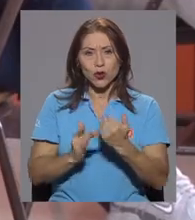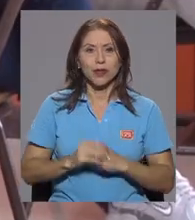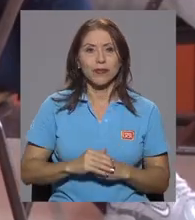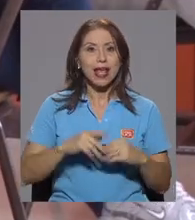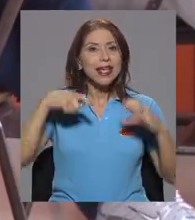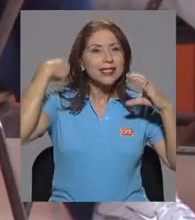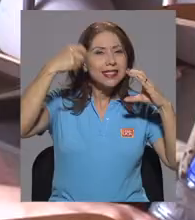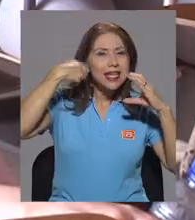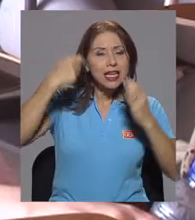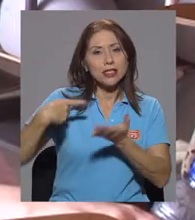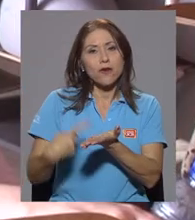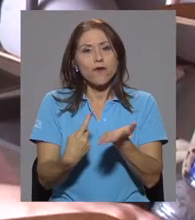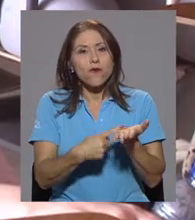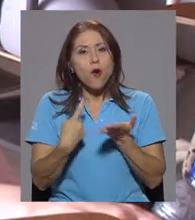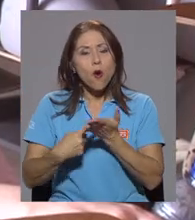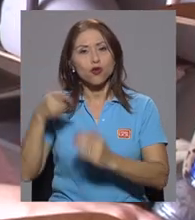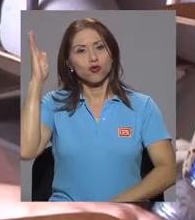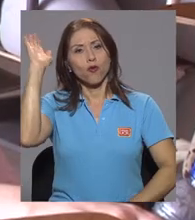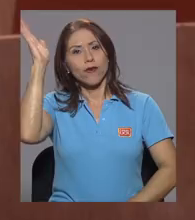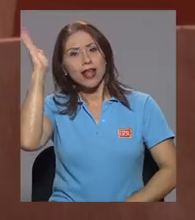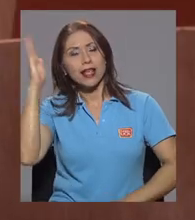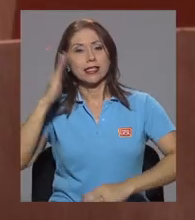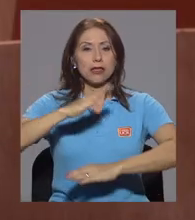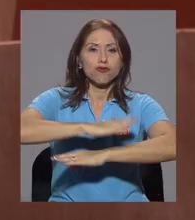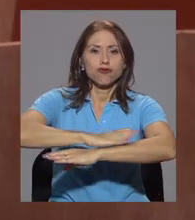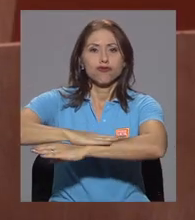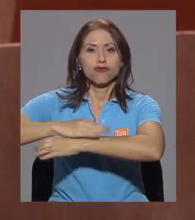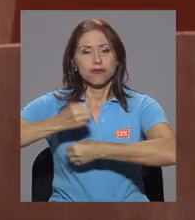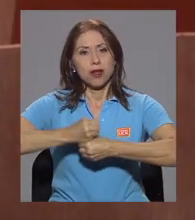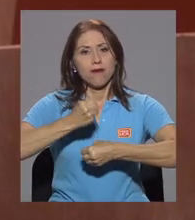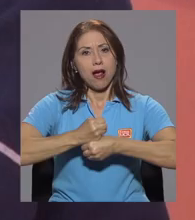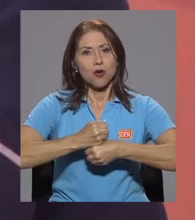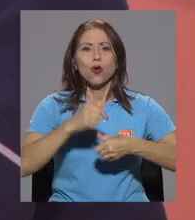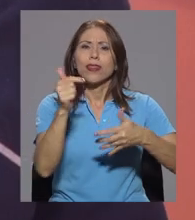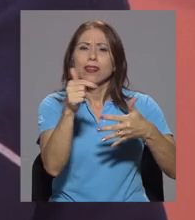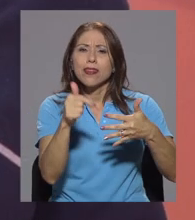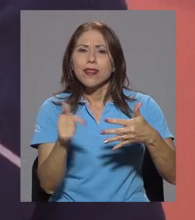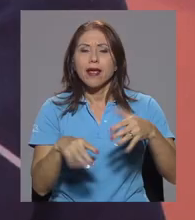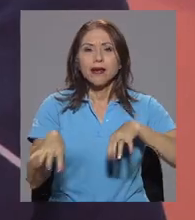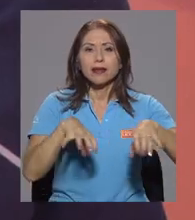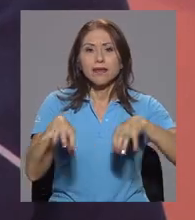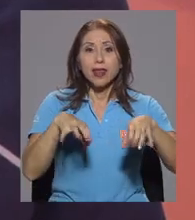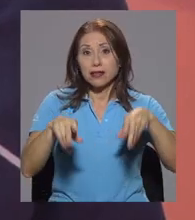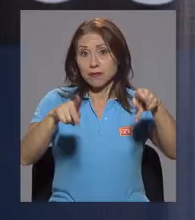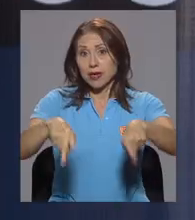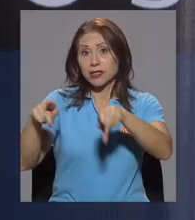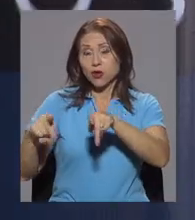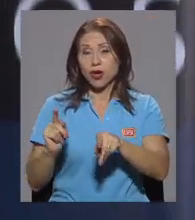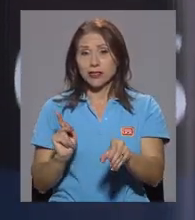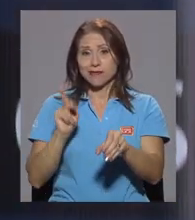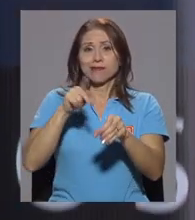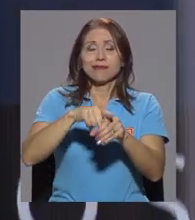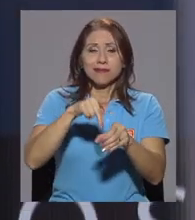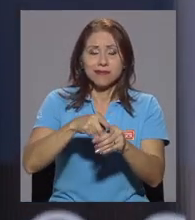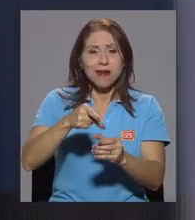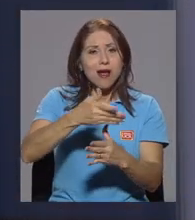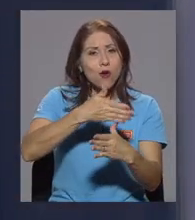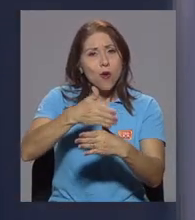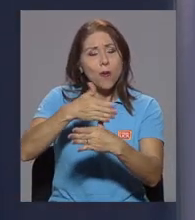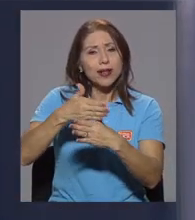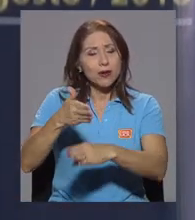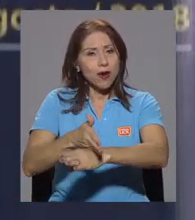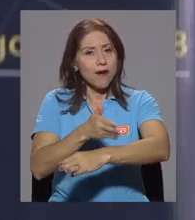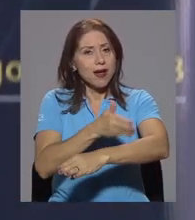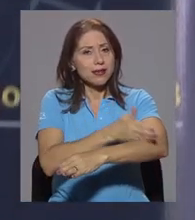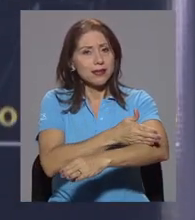foros, conferencias y mesas de trabajo fueron algunos de los espacios donde los participantes compartieron los avances y los resultados de sus